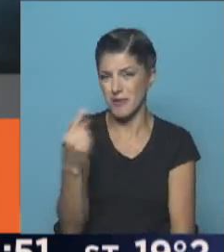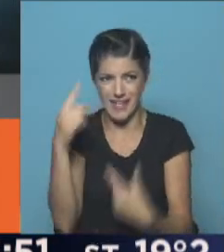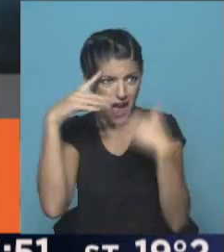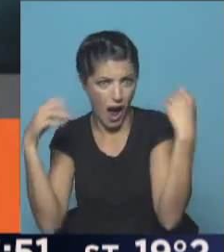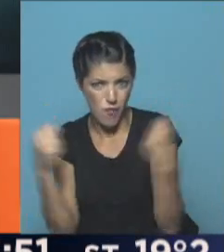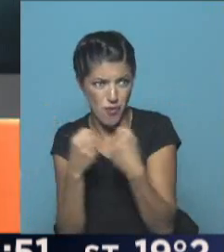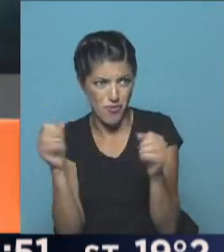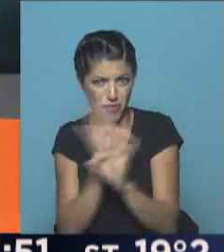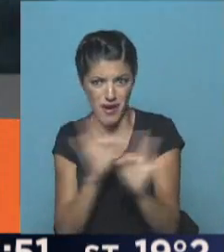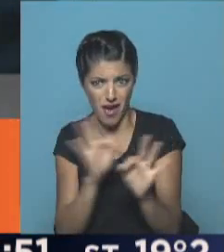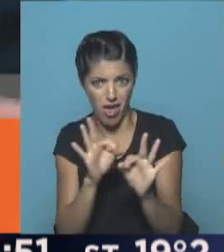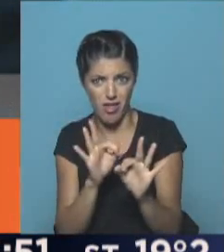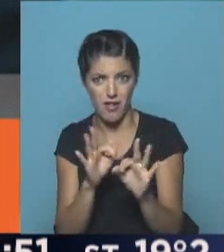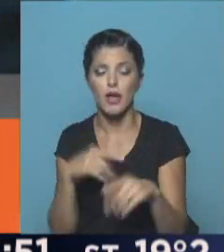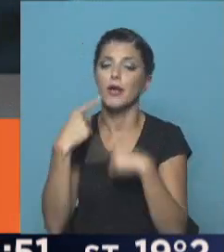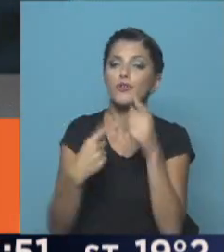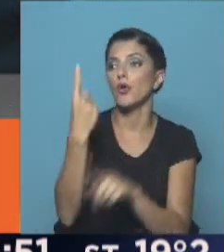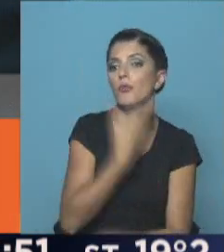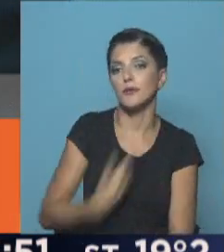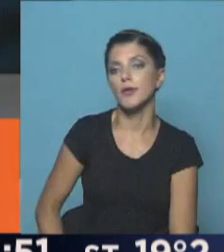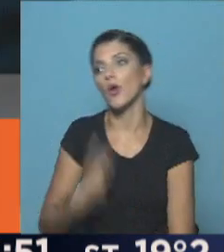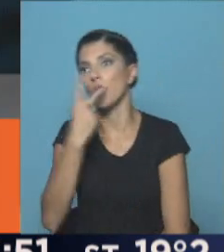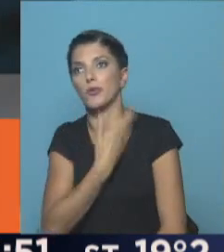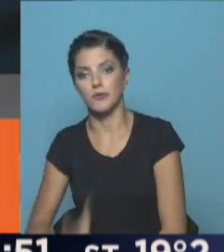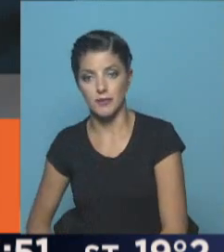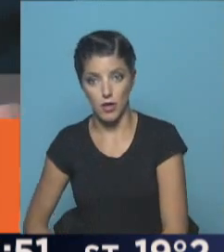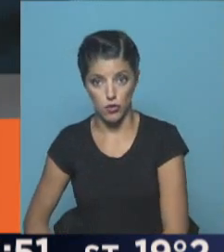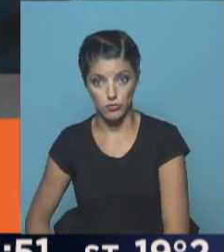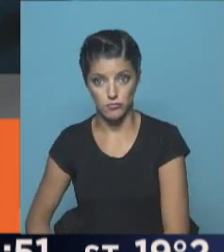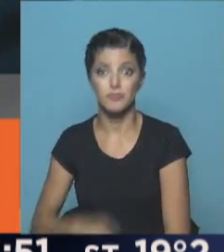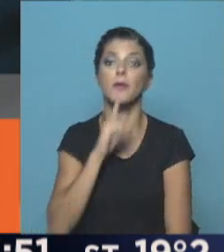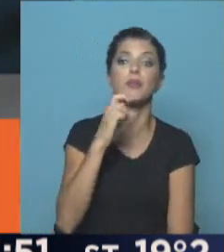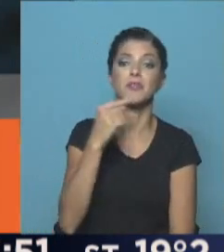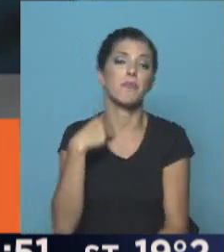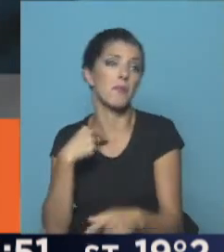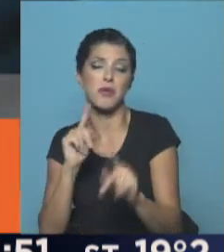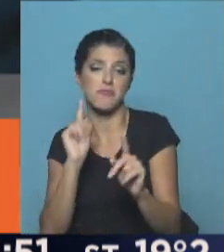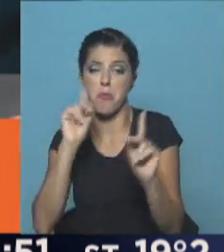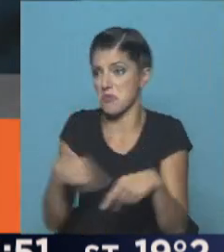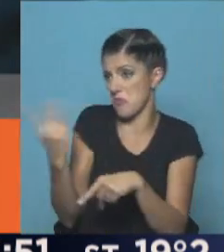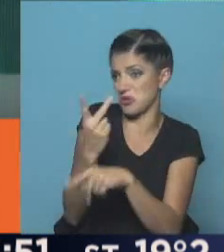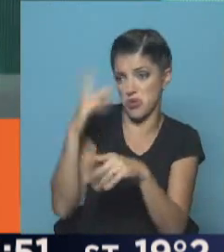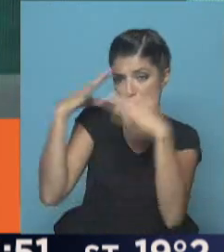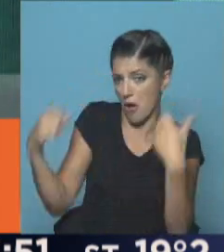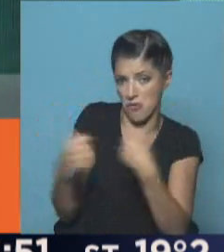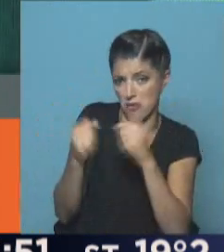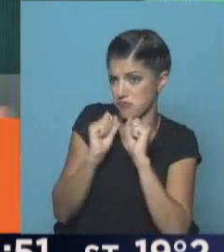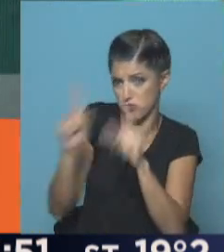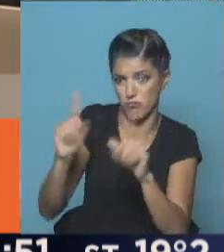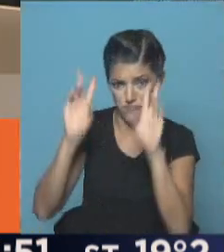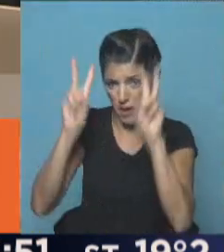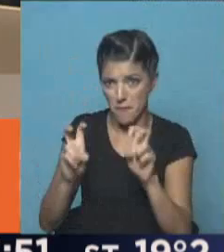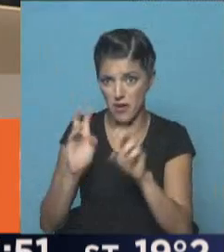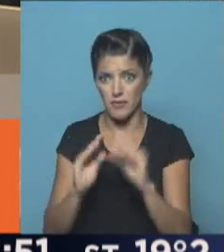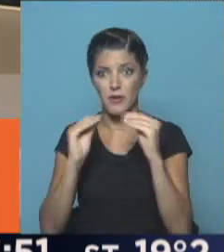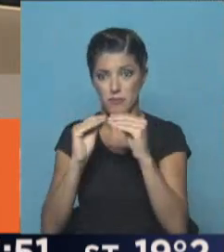acuerdo y seguir con esto de, bueno, un Estado, 2 estados, que es lo que dice Trump, a mí me da lo mismo, pónganse de acuerdo ustedes. Esta es una postura muy de